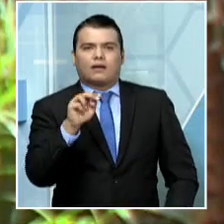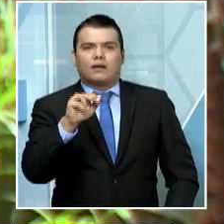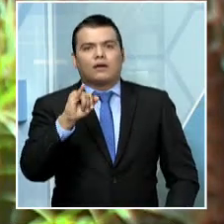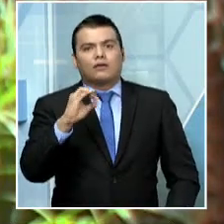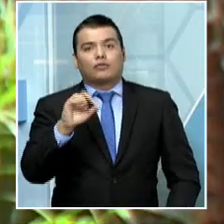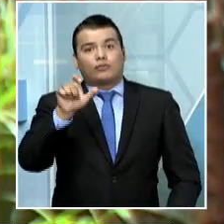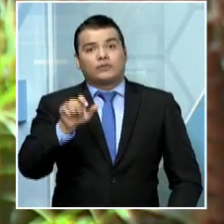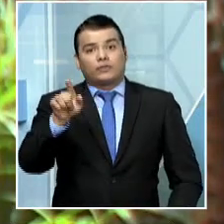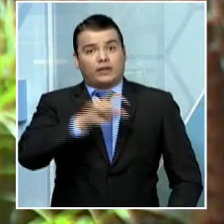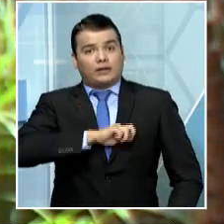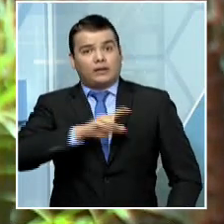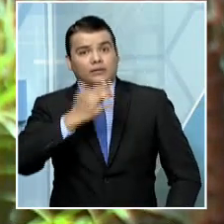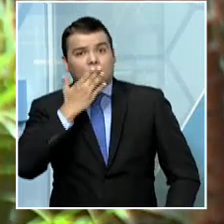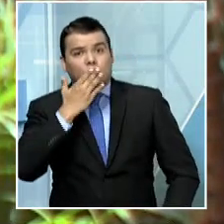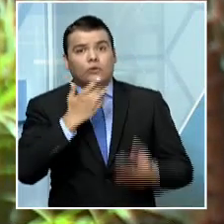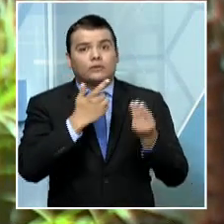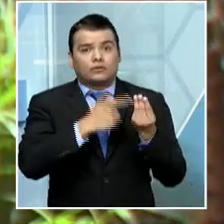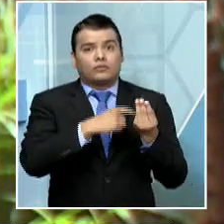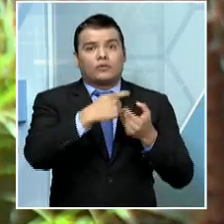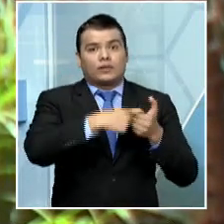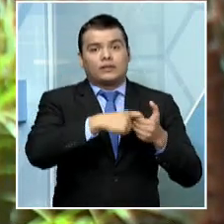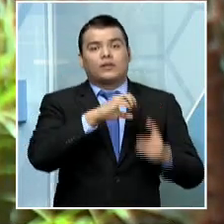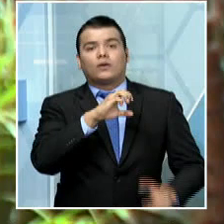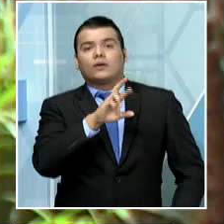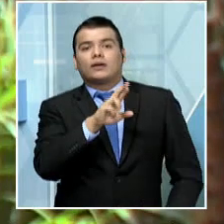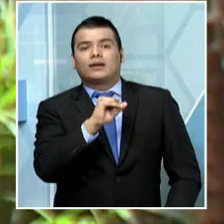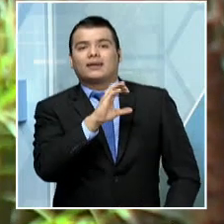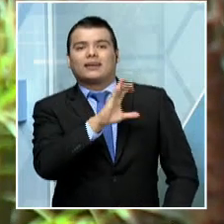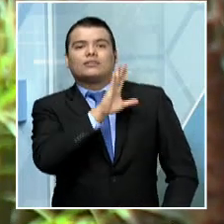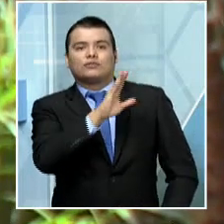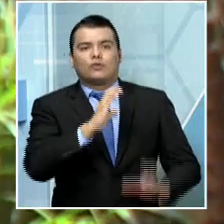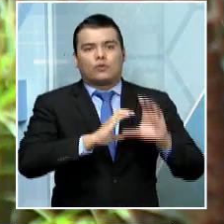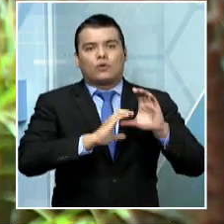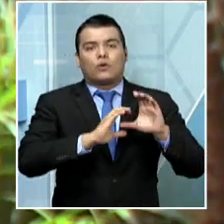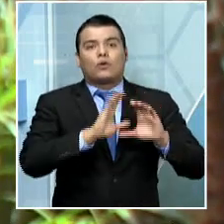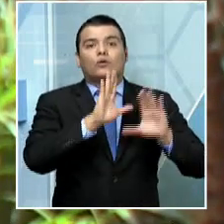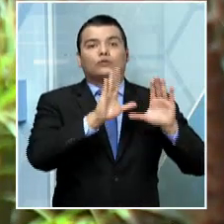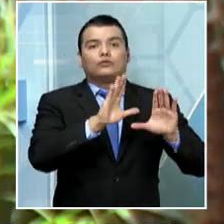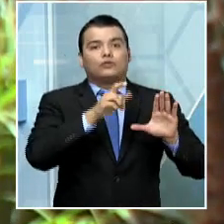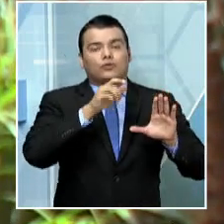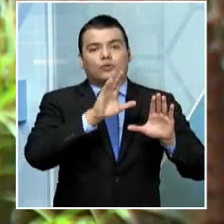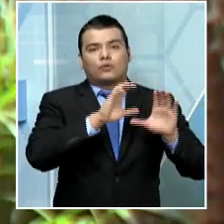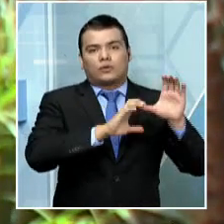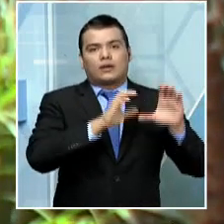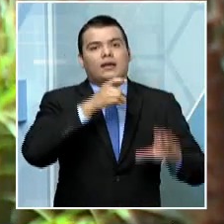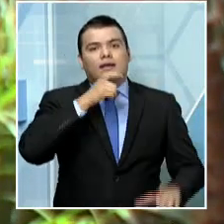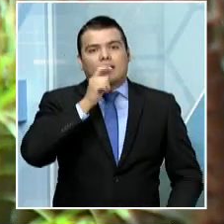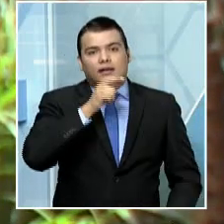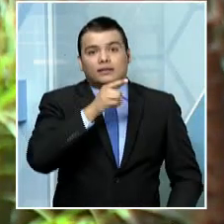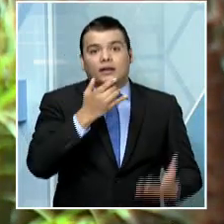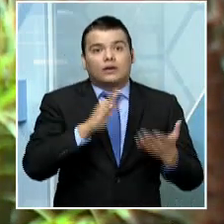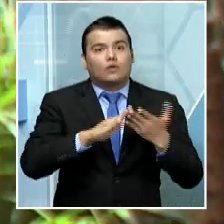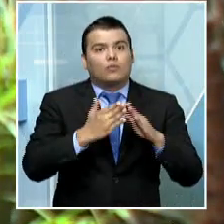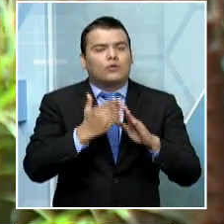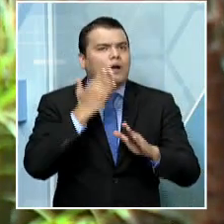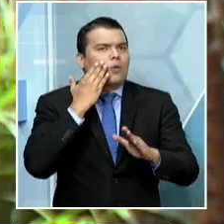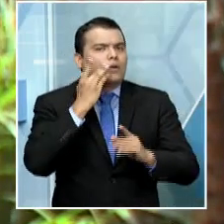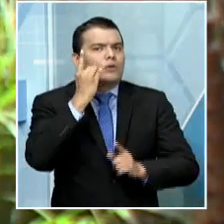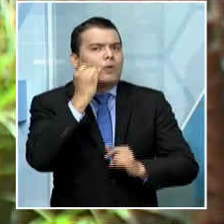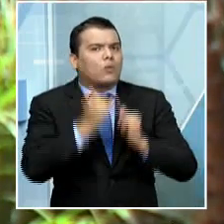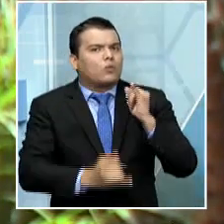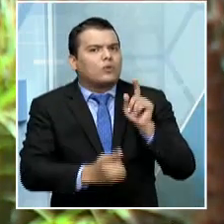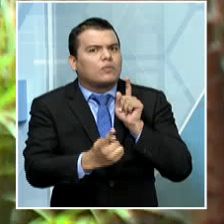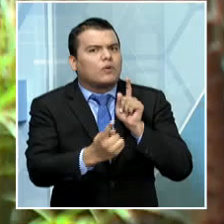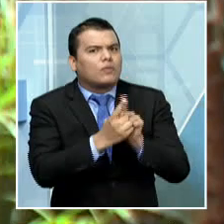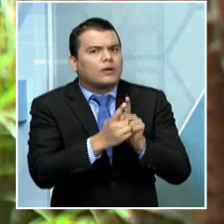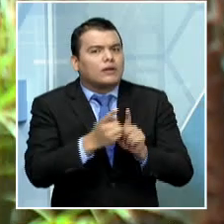indígena perteneciente al Consejo Regional Indígena del departamento de Caldas. La última vez que su comunidad lo vio fue el pasado lunes a las